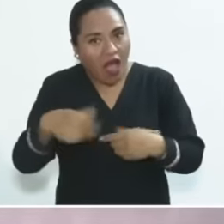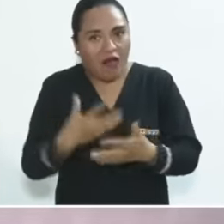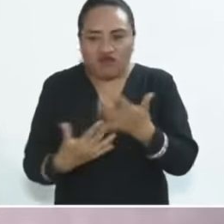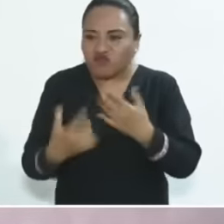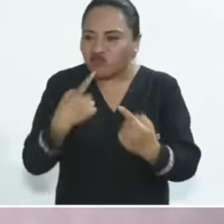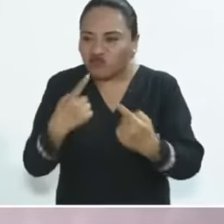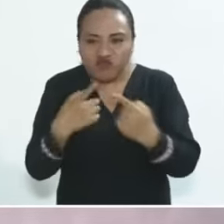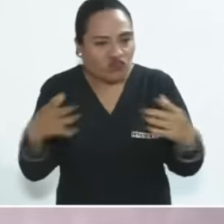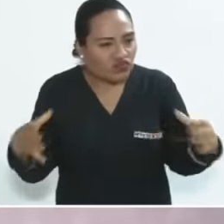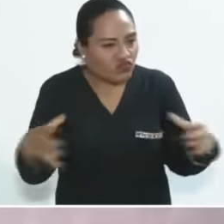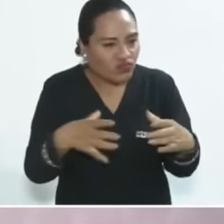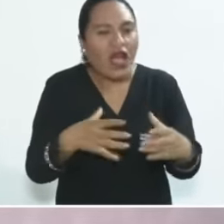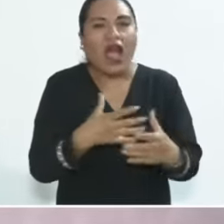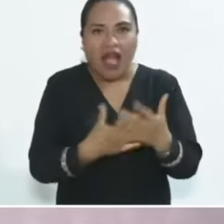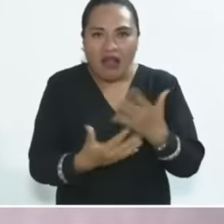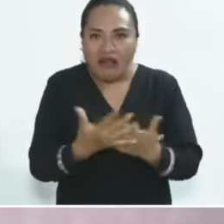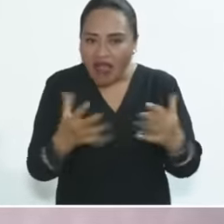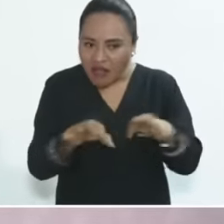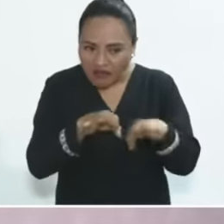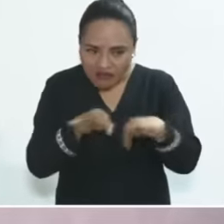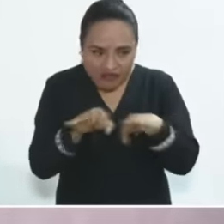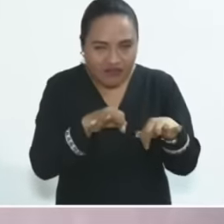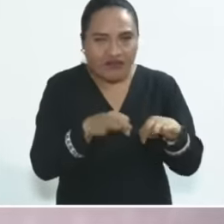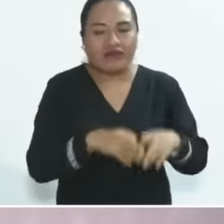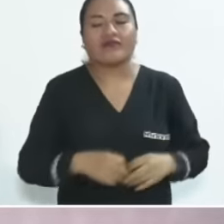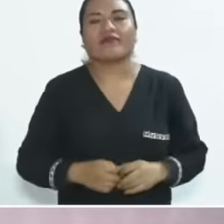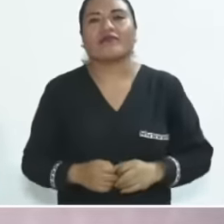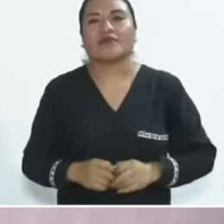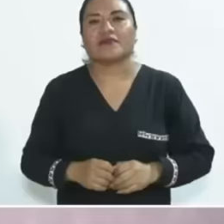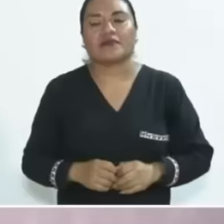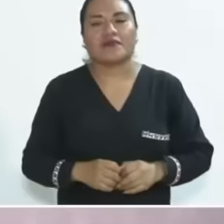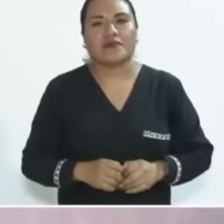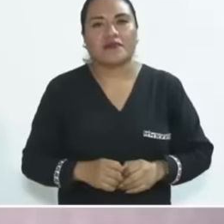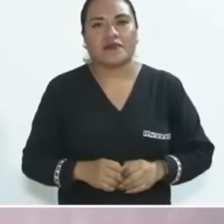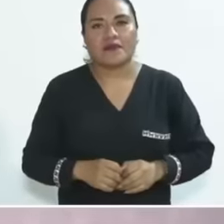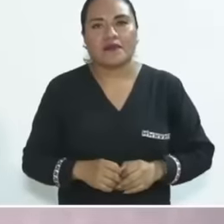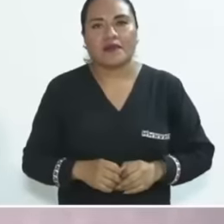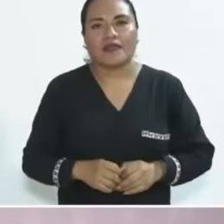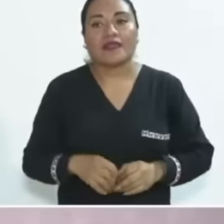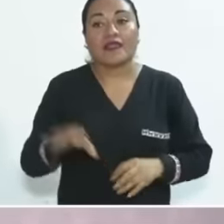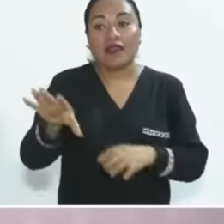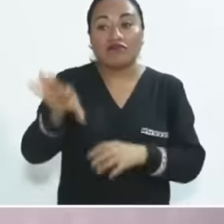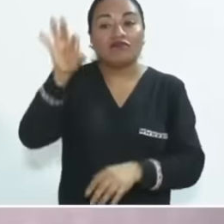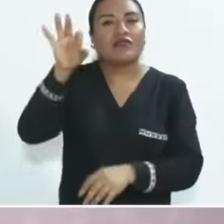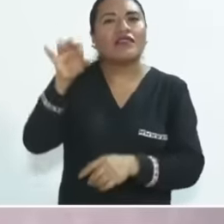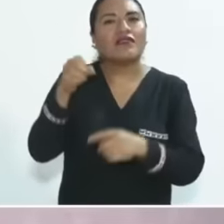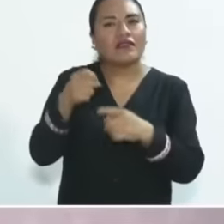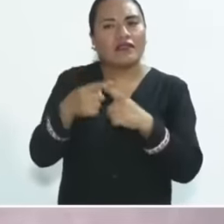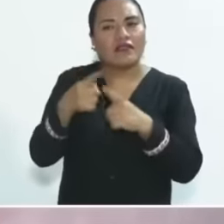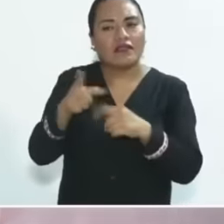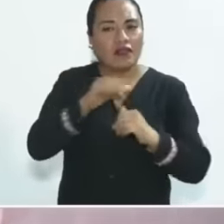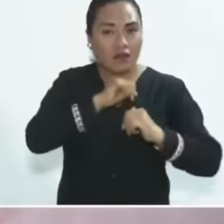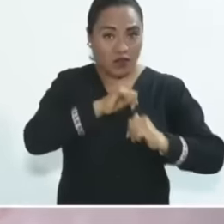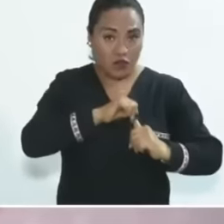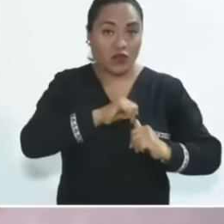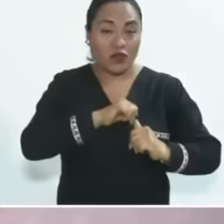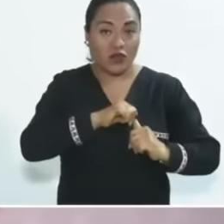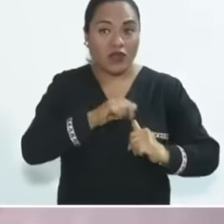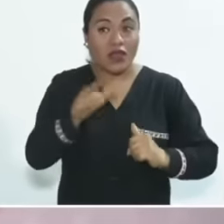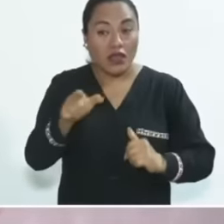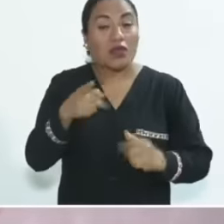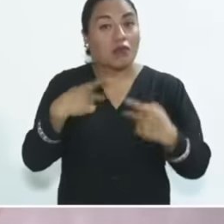lo otro, que se elige a la autoridad y es un